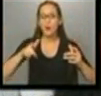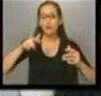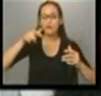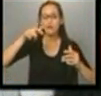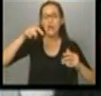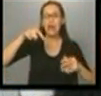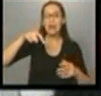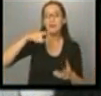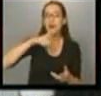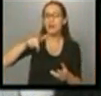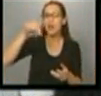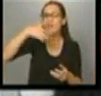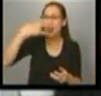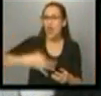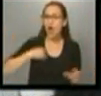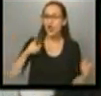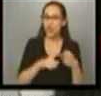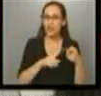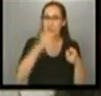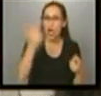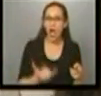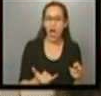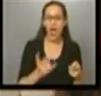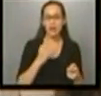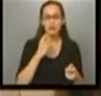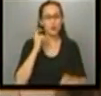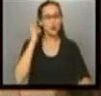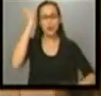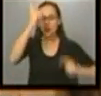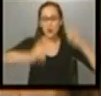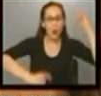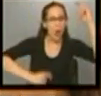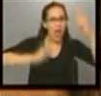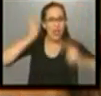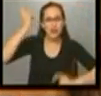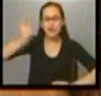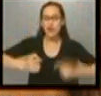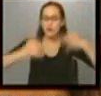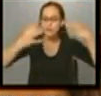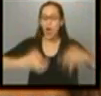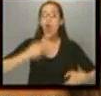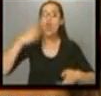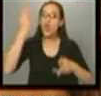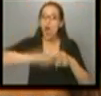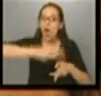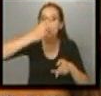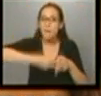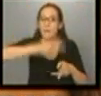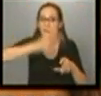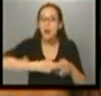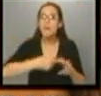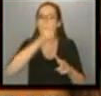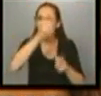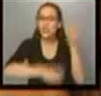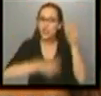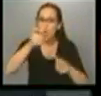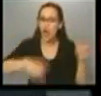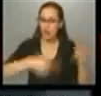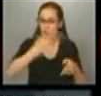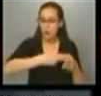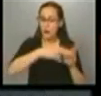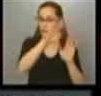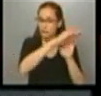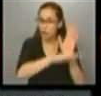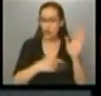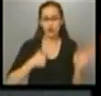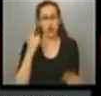Y era un cuento íntegro, de punta a punta, con nombre de gente que yo no conocía, que me presentó en el sueño.